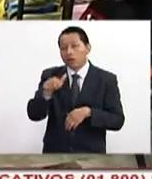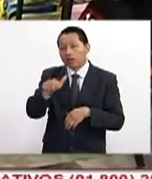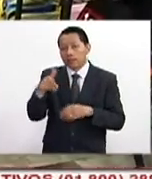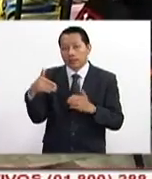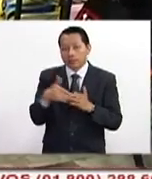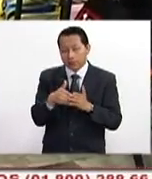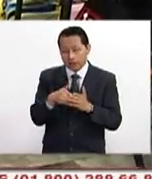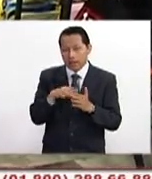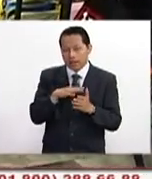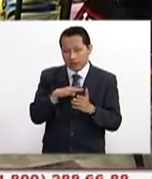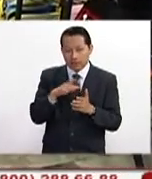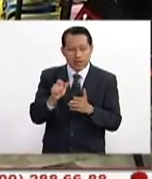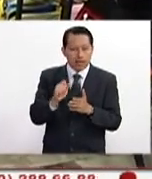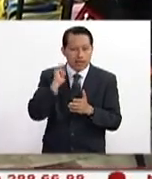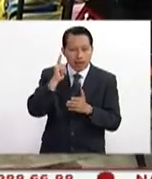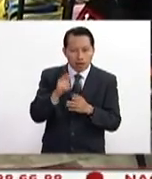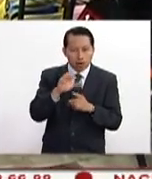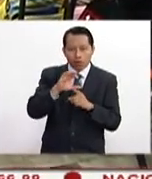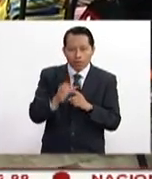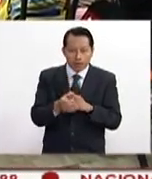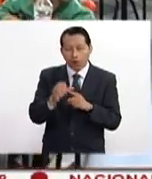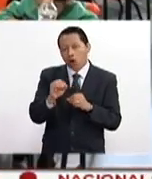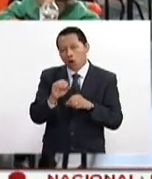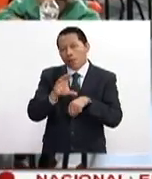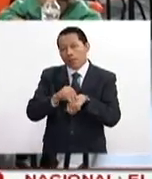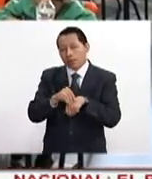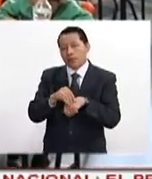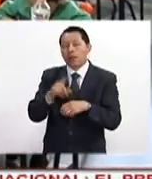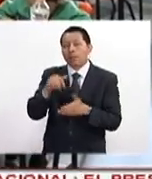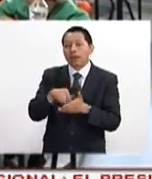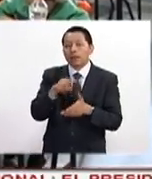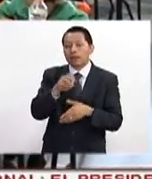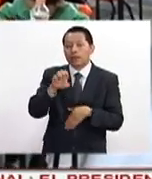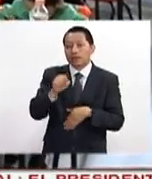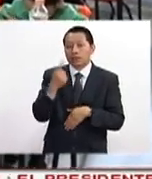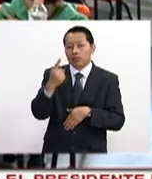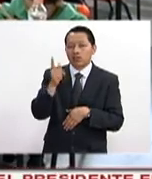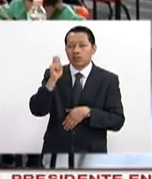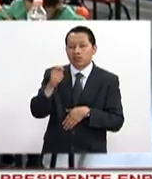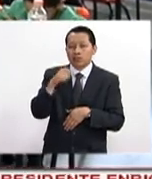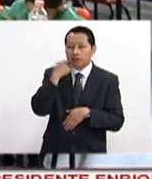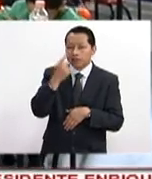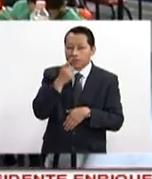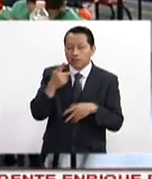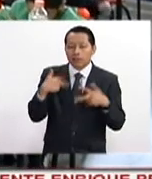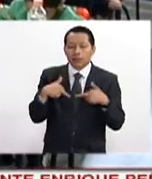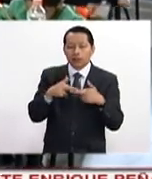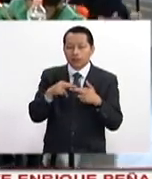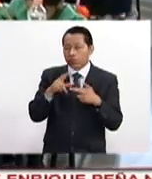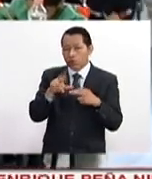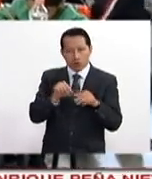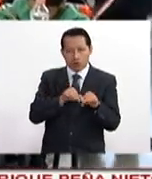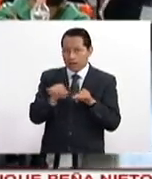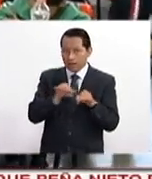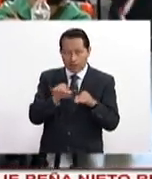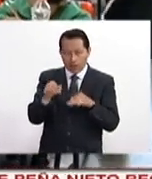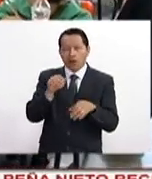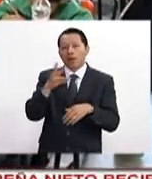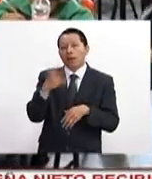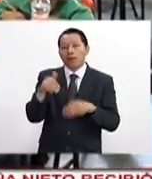17,000 tenían alguna comisión o licencia, 1,361 correspondían a maestros que ya no estaban trabajando